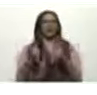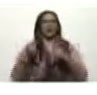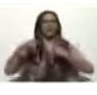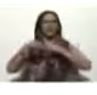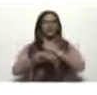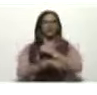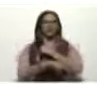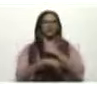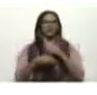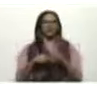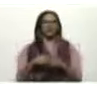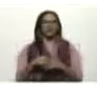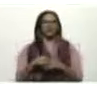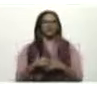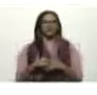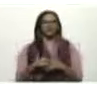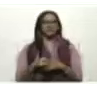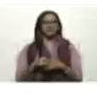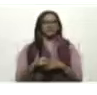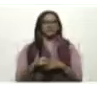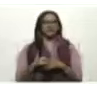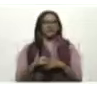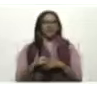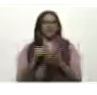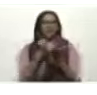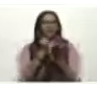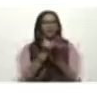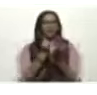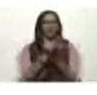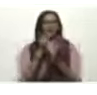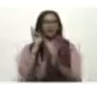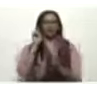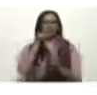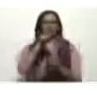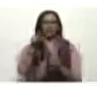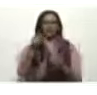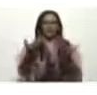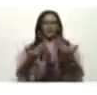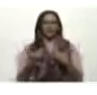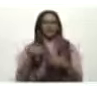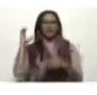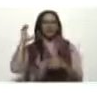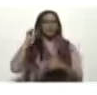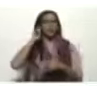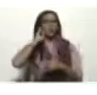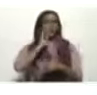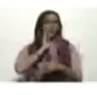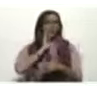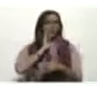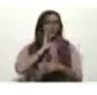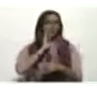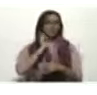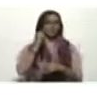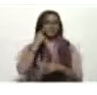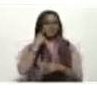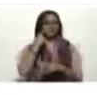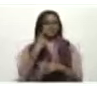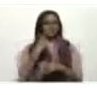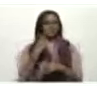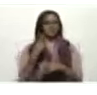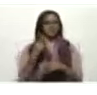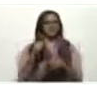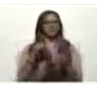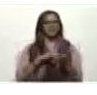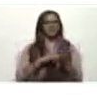profundizar en la muestra que ustedes traen desde el Estado Bolívar. Y mira, me conseguí aquí, ¿ustedes saben